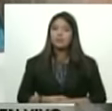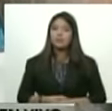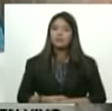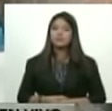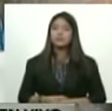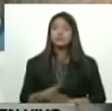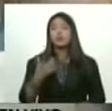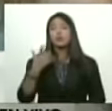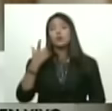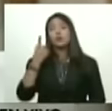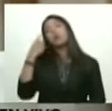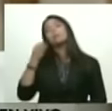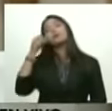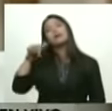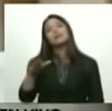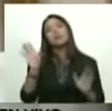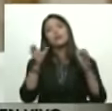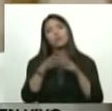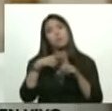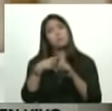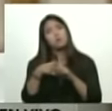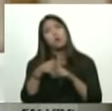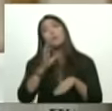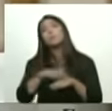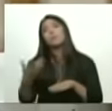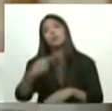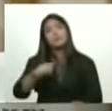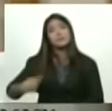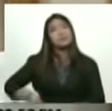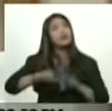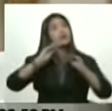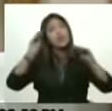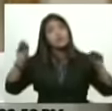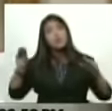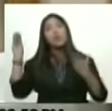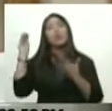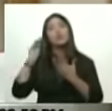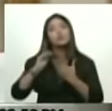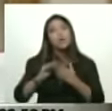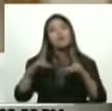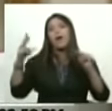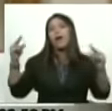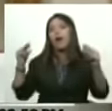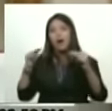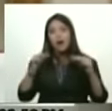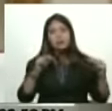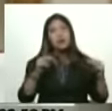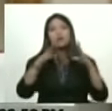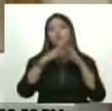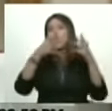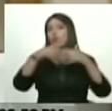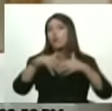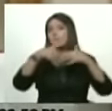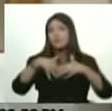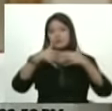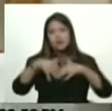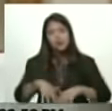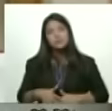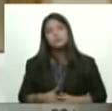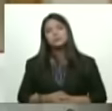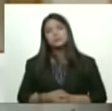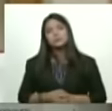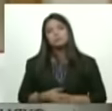Mi opinión respecto a esta reunión es positiva, de acuerdo que el presidente está llamando a diálogo nuevamente a los empresarios del país. Se ha